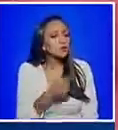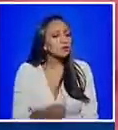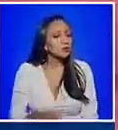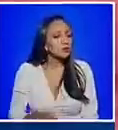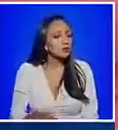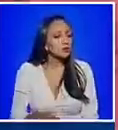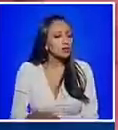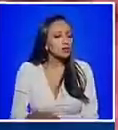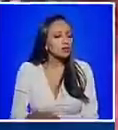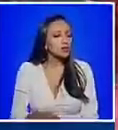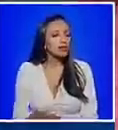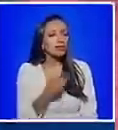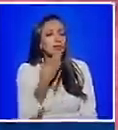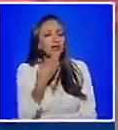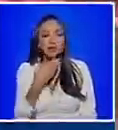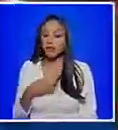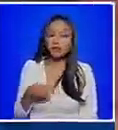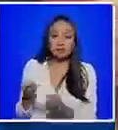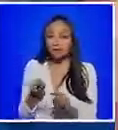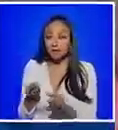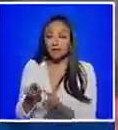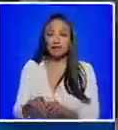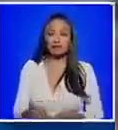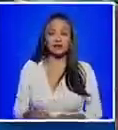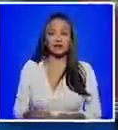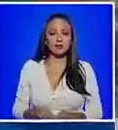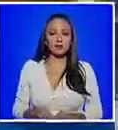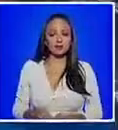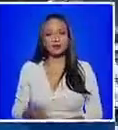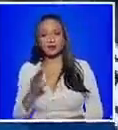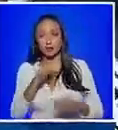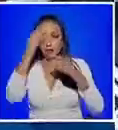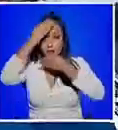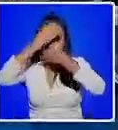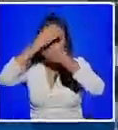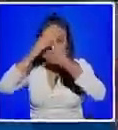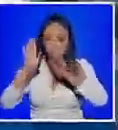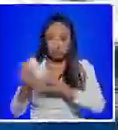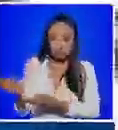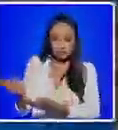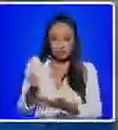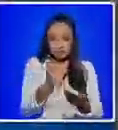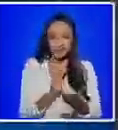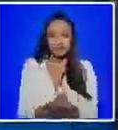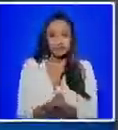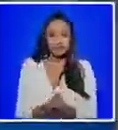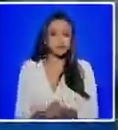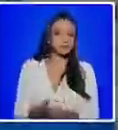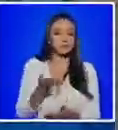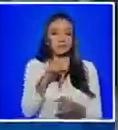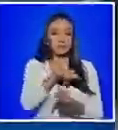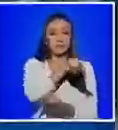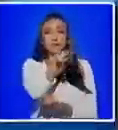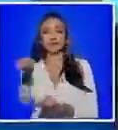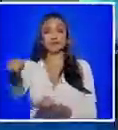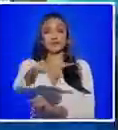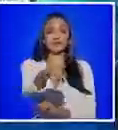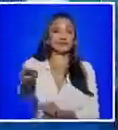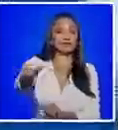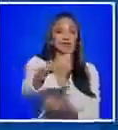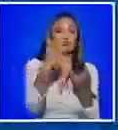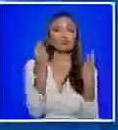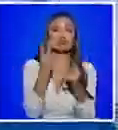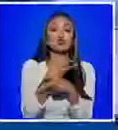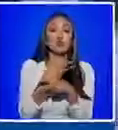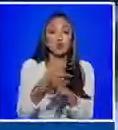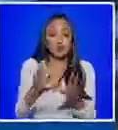Sí, algo. Zapatitos, ¿no? Zapatitos. El vecino bien cubierto. Siga caminando, porque acá hay... una variedad increíble,